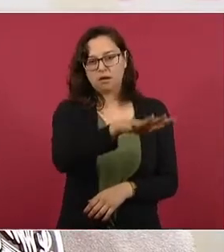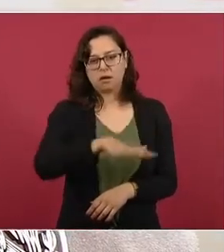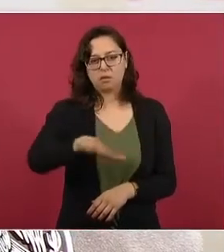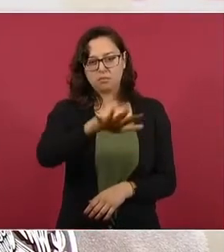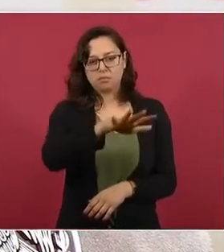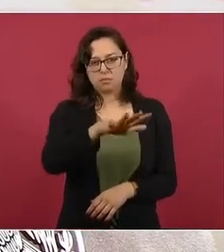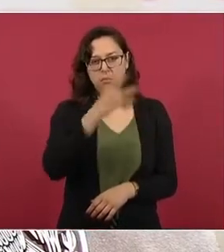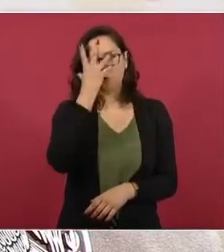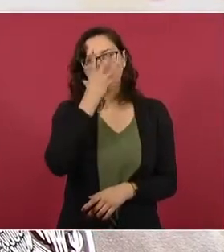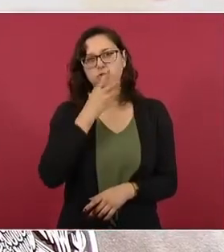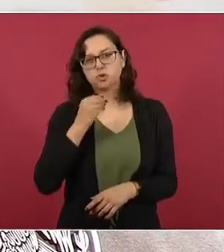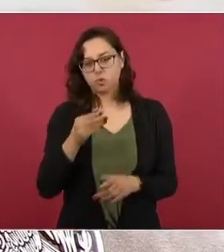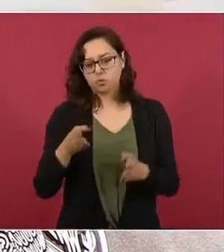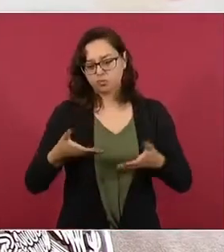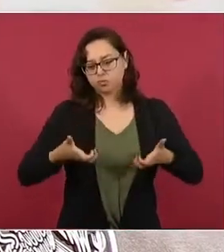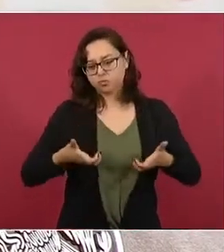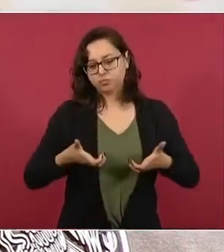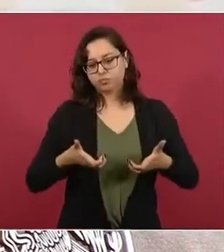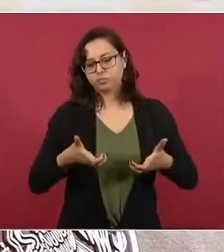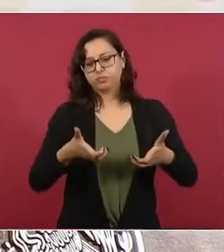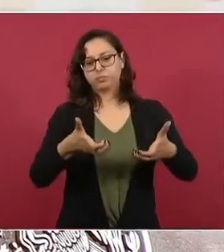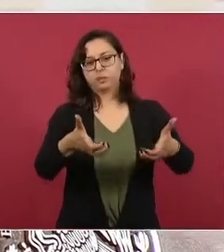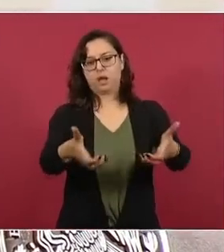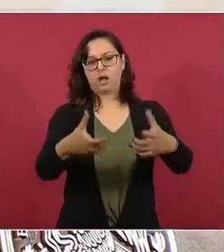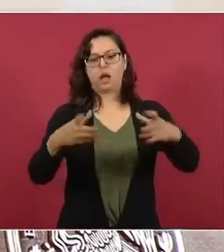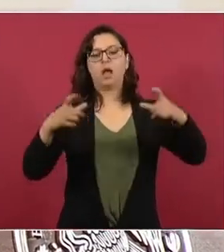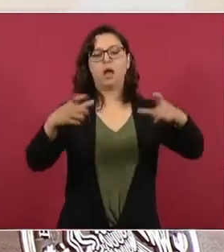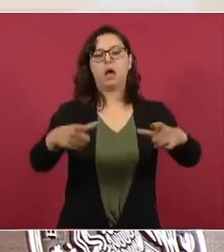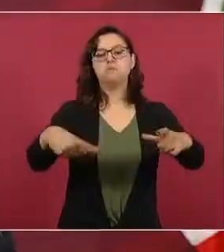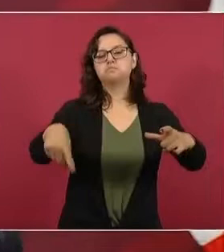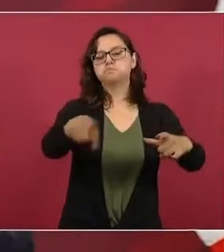una avenida, un cruce,